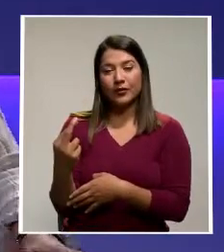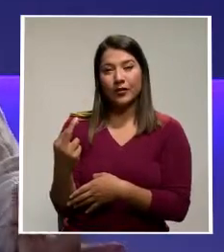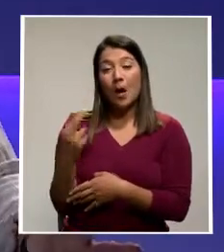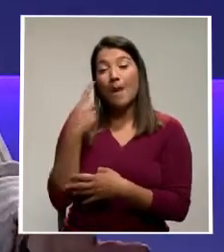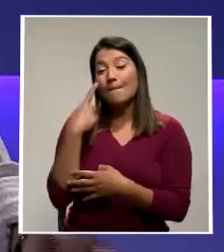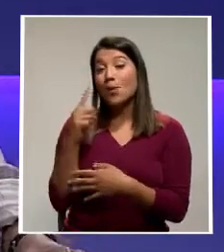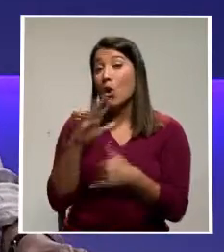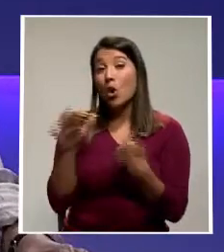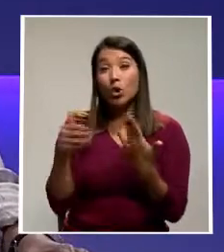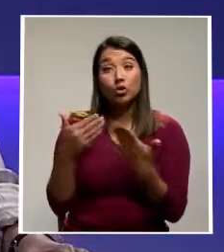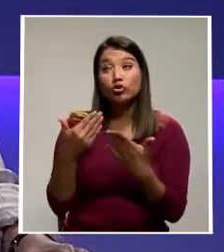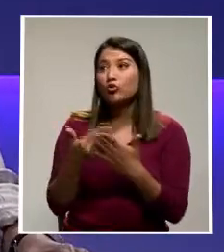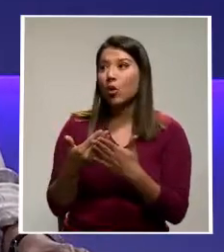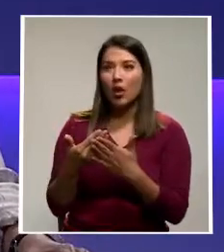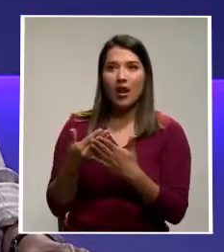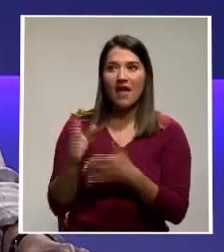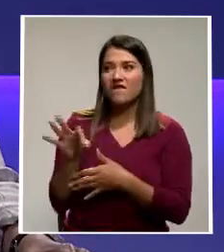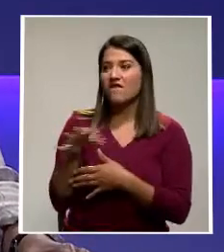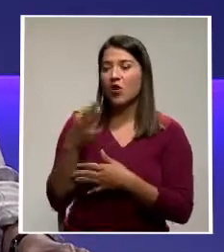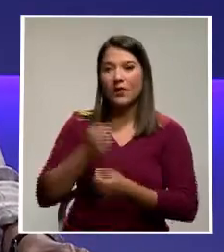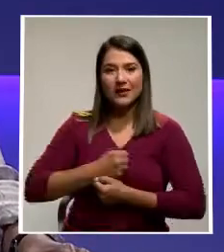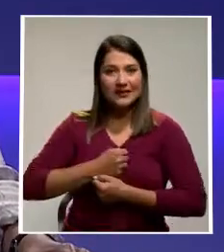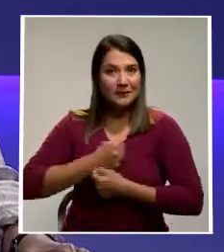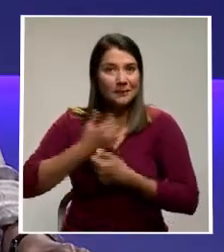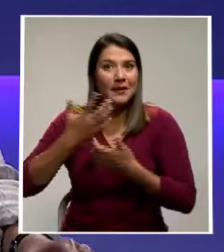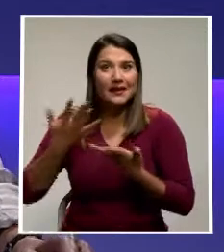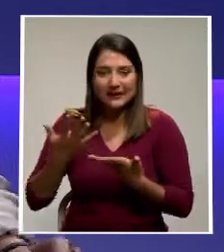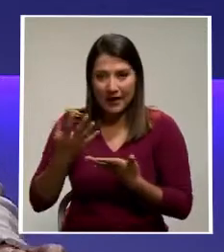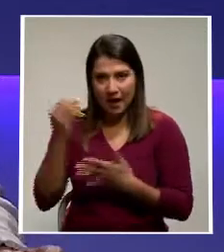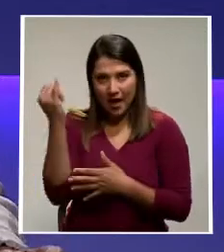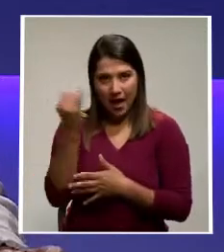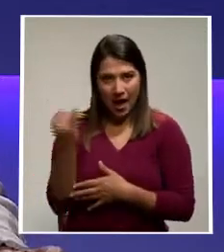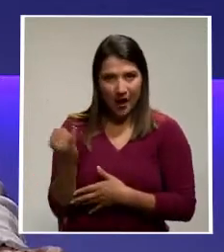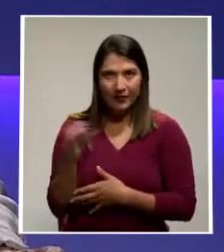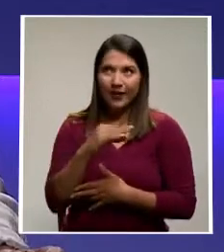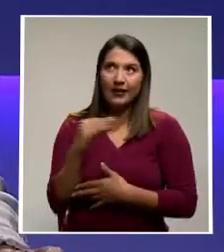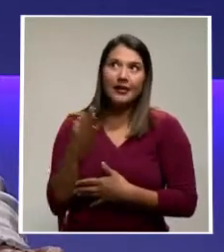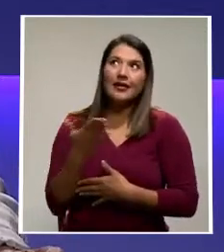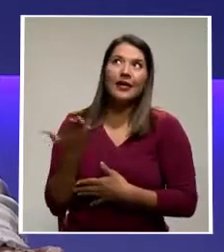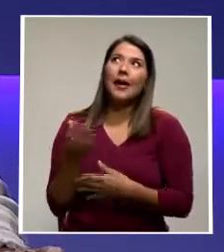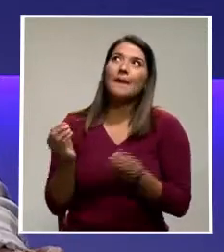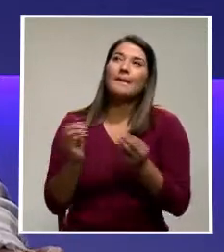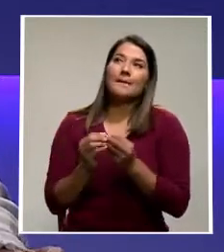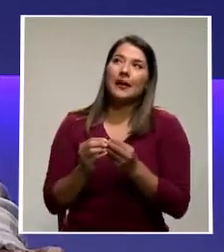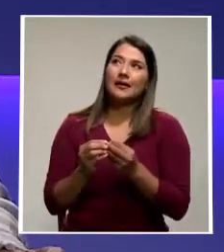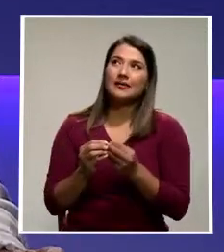por todas las manifestaciones artísticas. ¿Y qué más? ¿Qué te puedo decir?